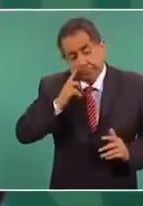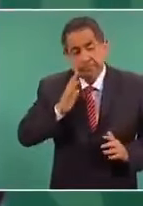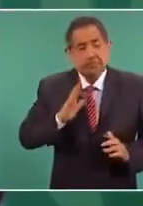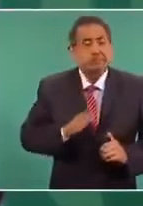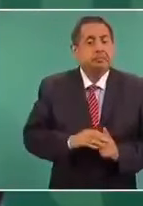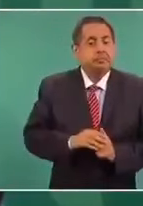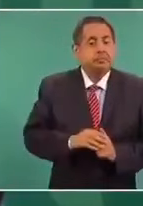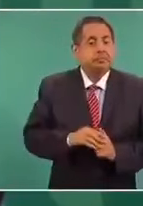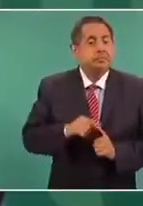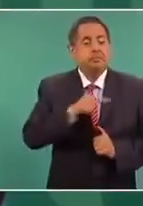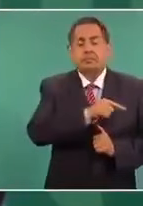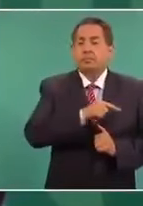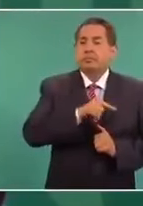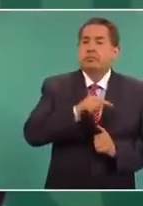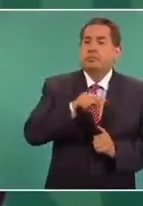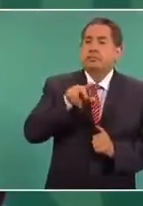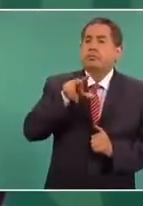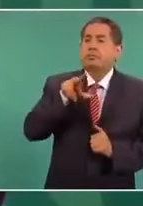que no